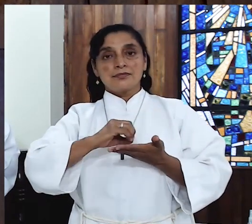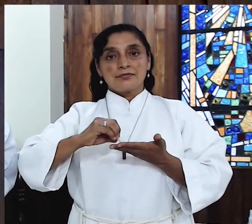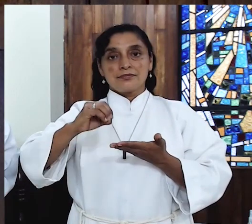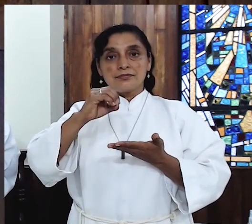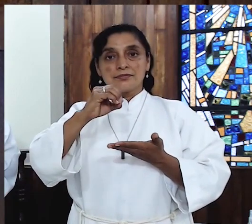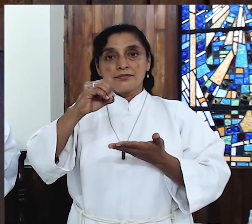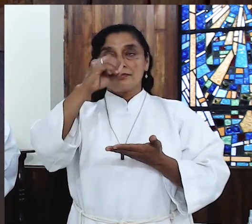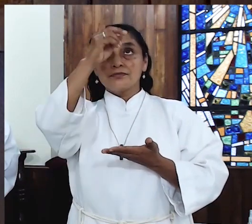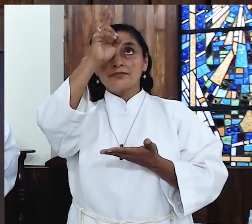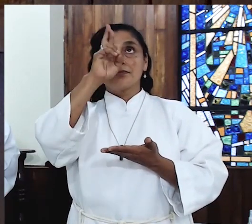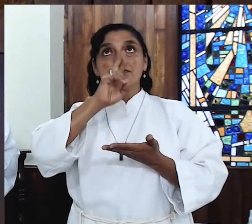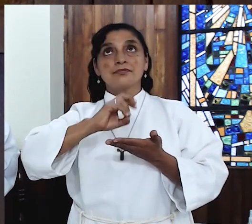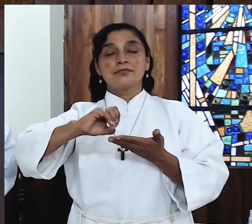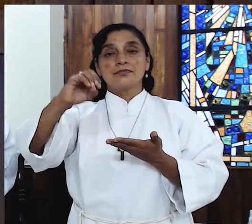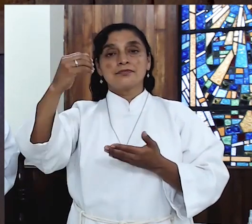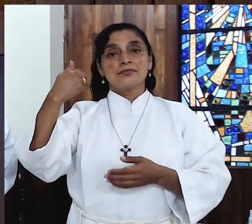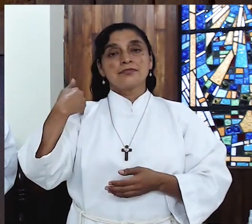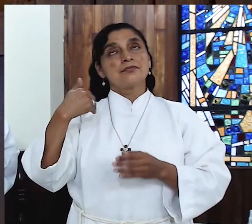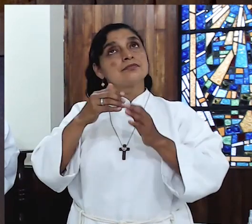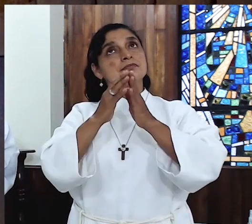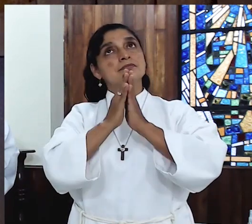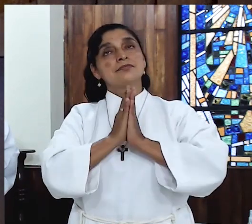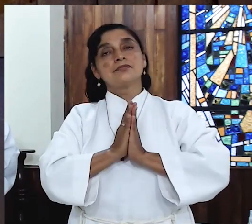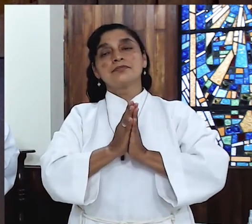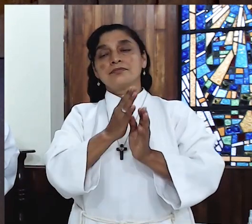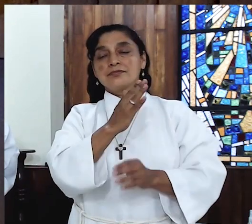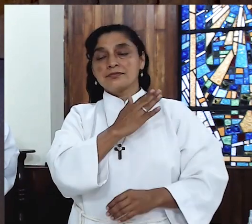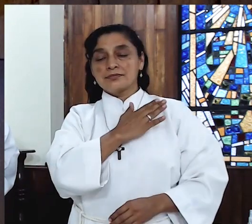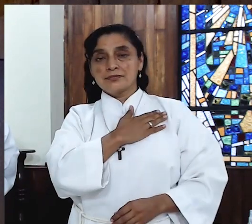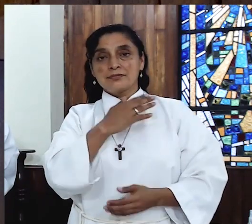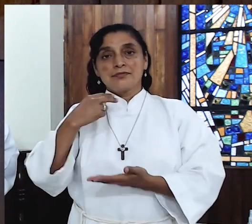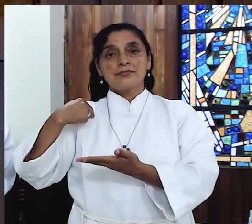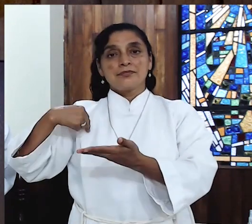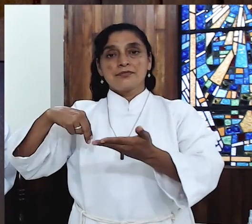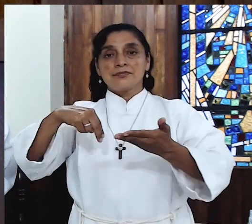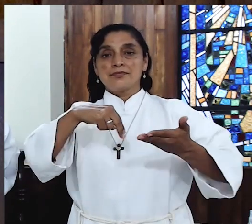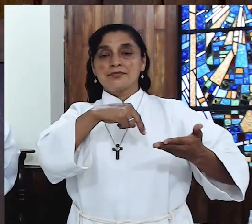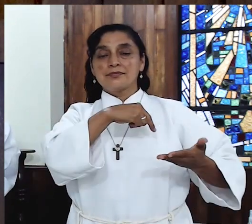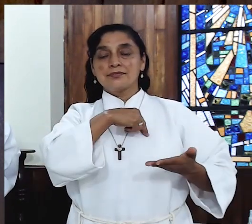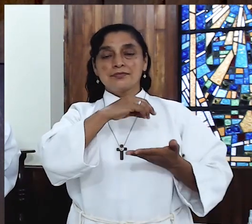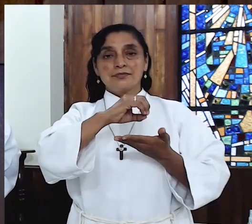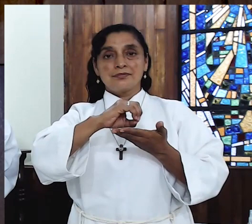nosotros. Señor, ten piedad de